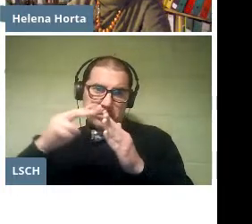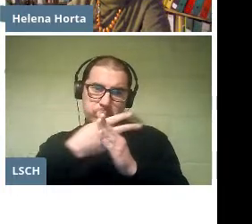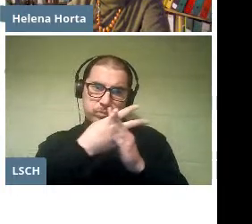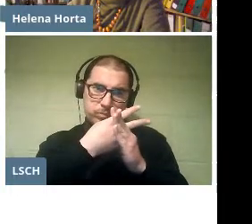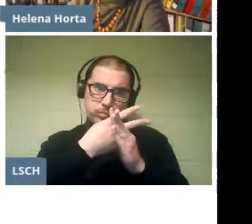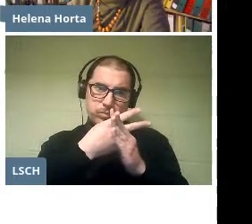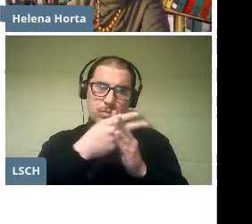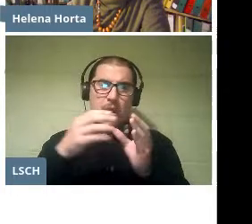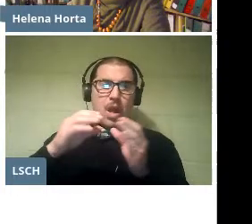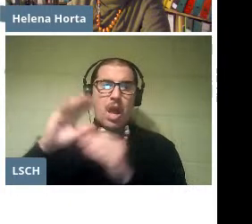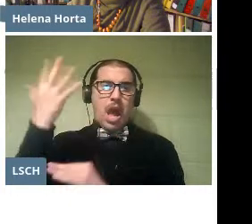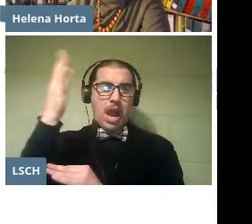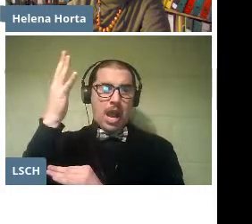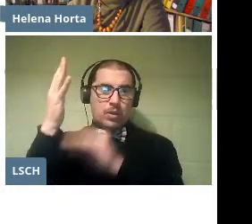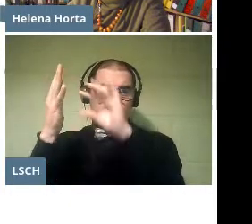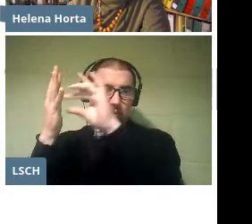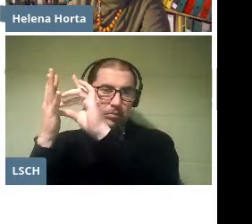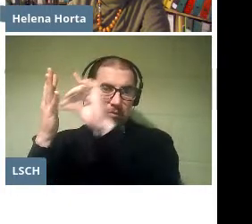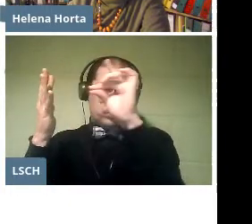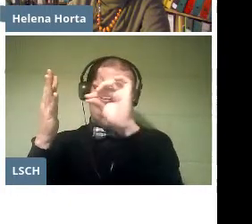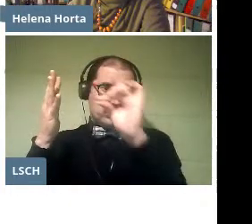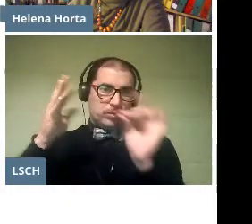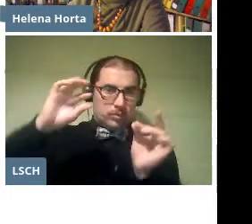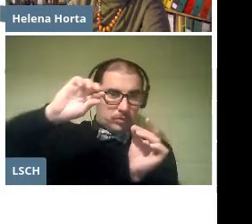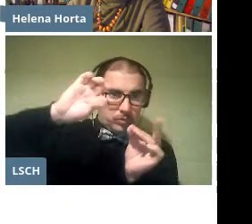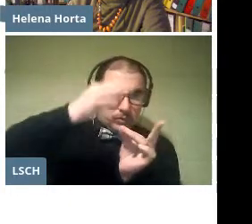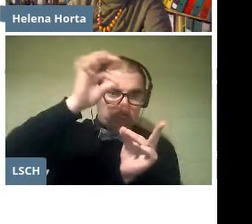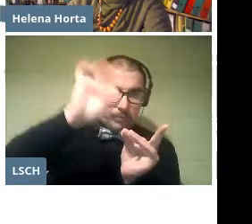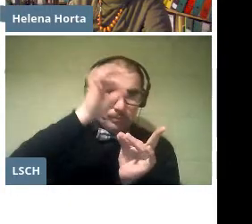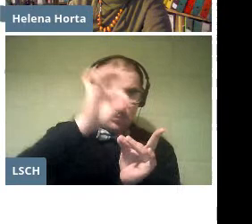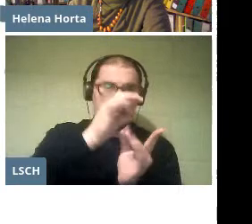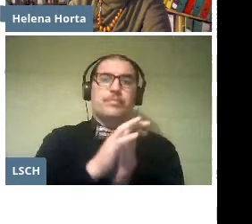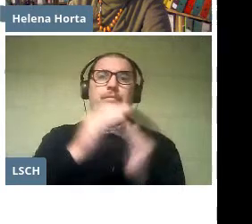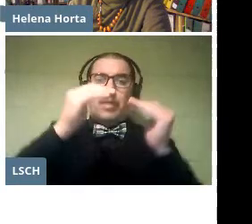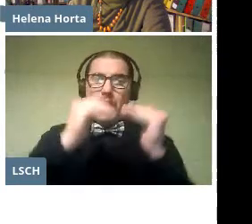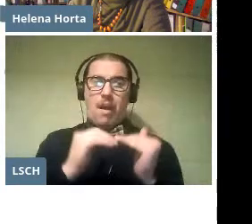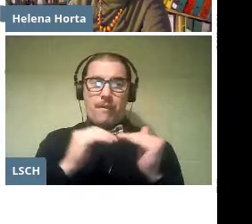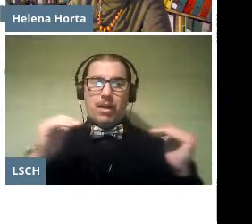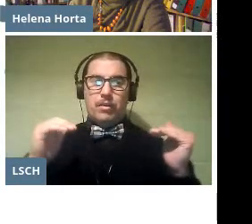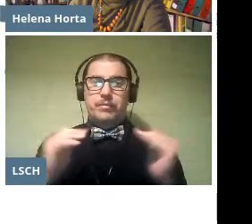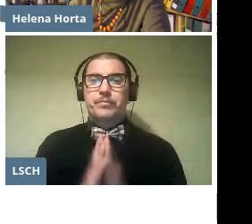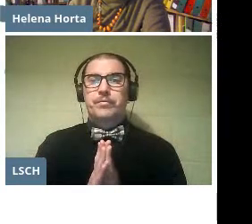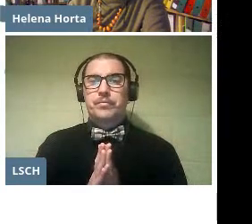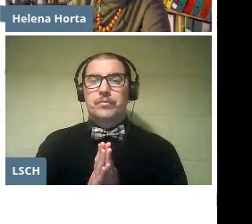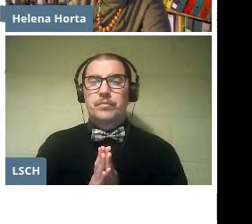cactus, espinas de cactus que funcionaban como agujas. Y más abajo